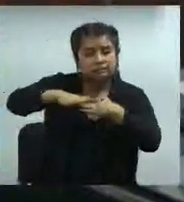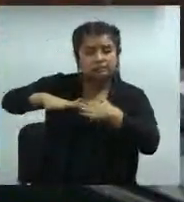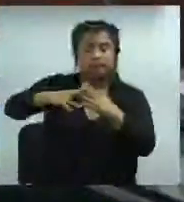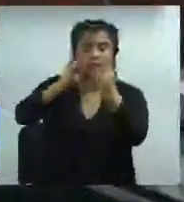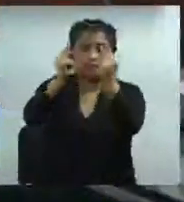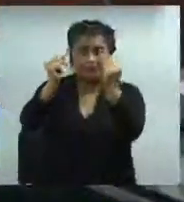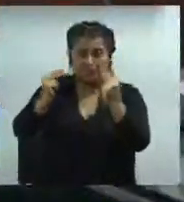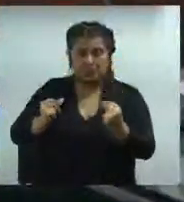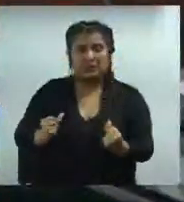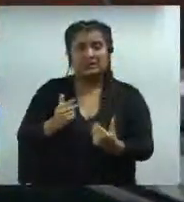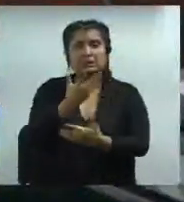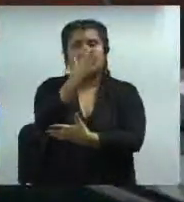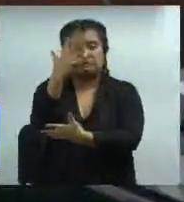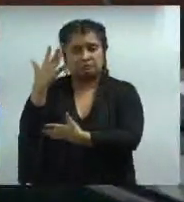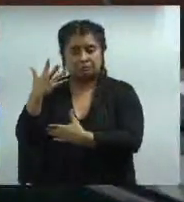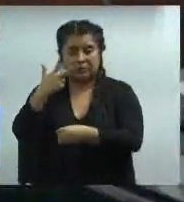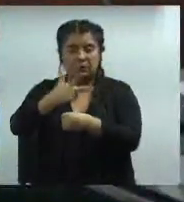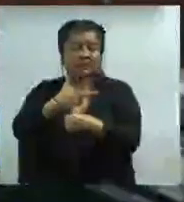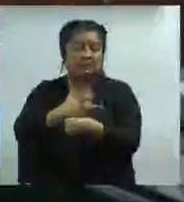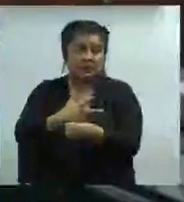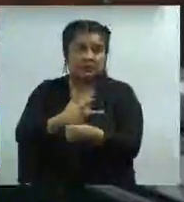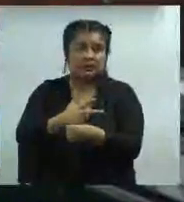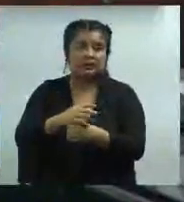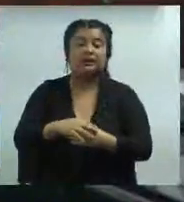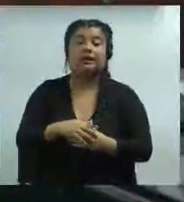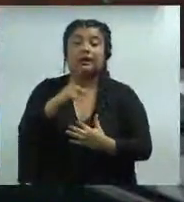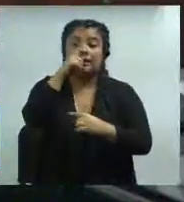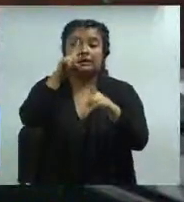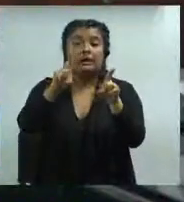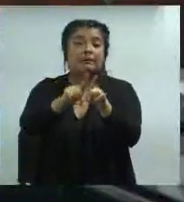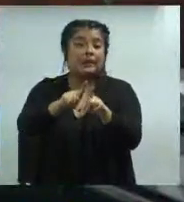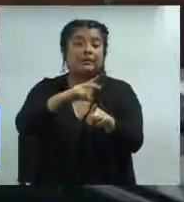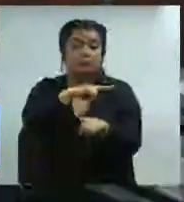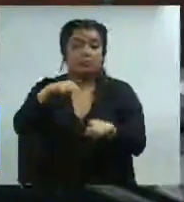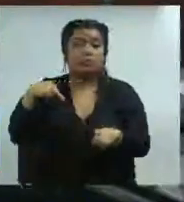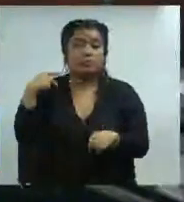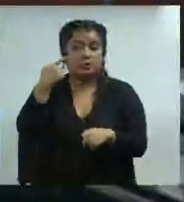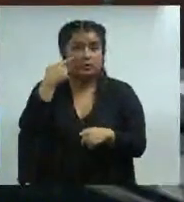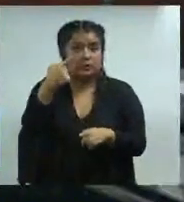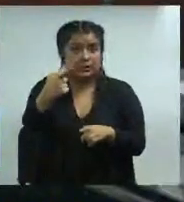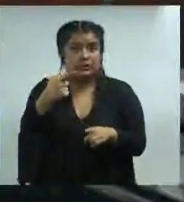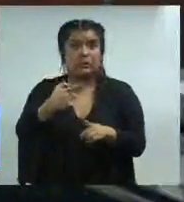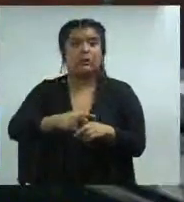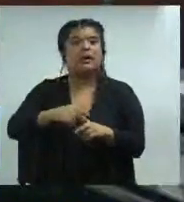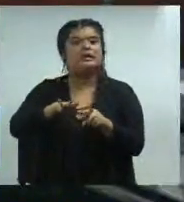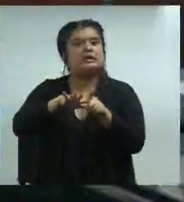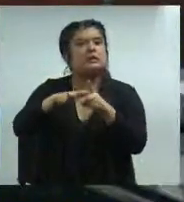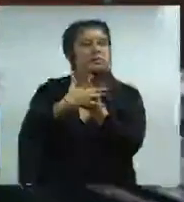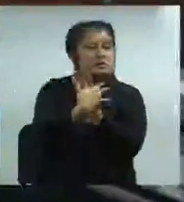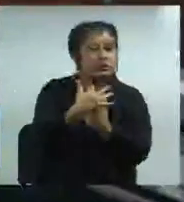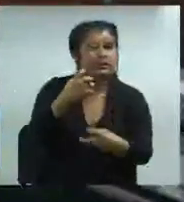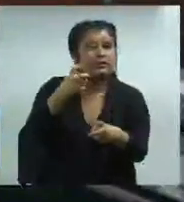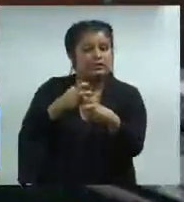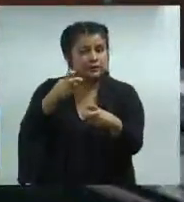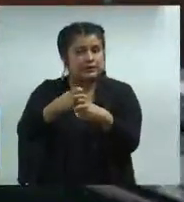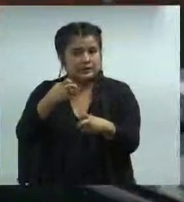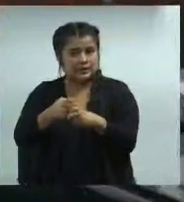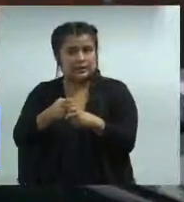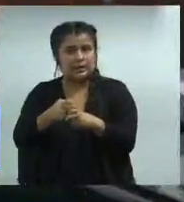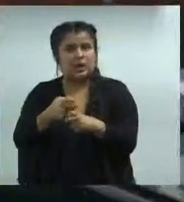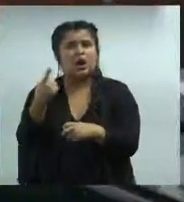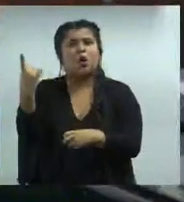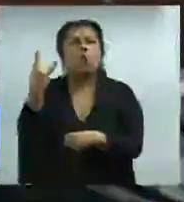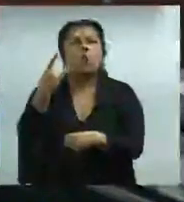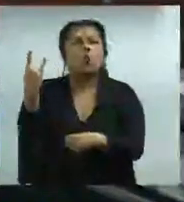economía y el desarrollo sostenible del país. En vista de la magnitud de la crisis, solicitamos de manera urgente